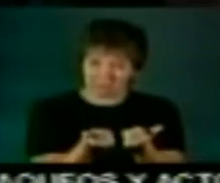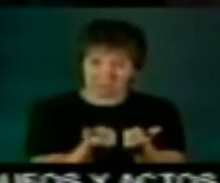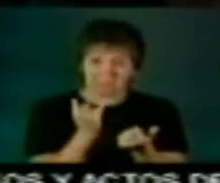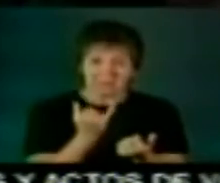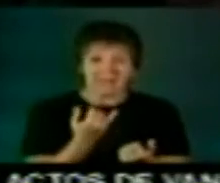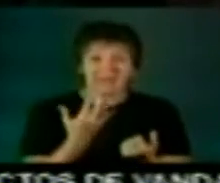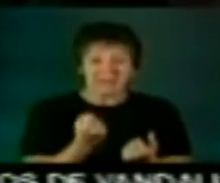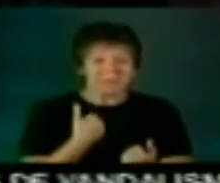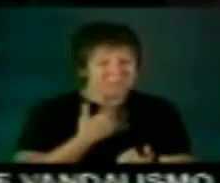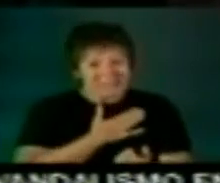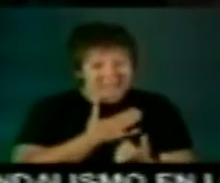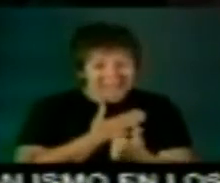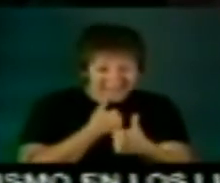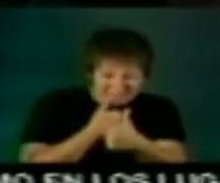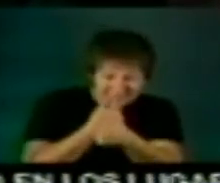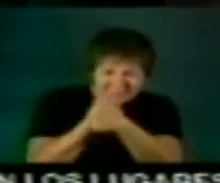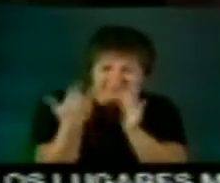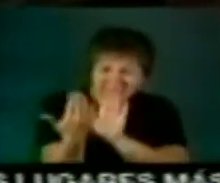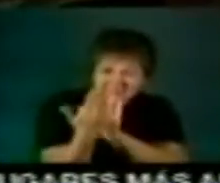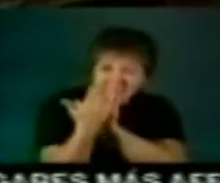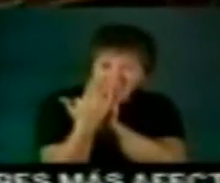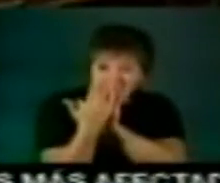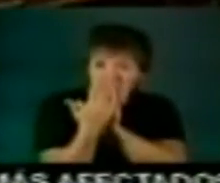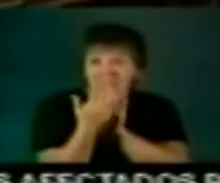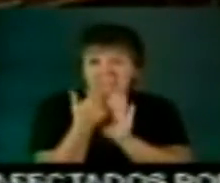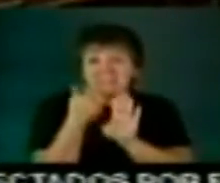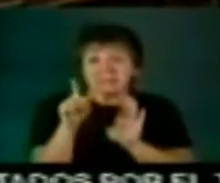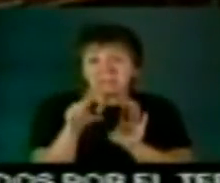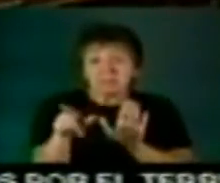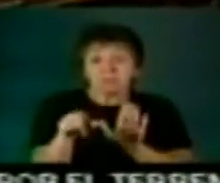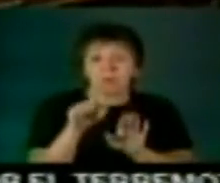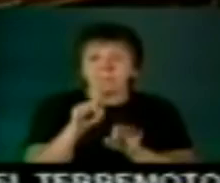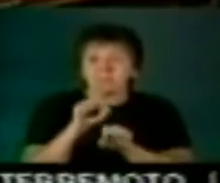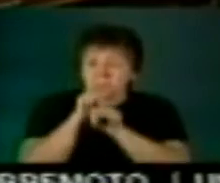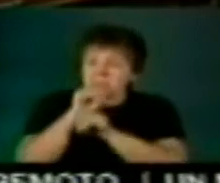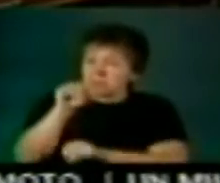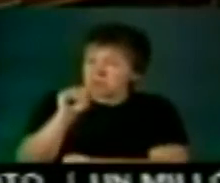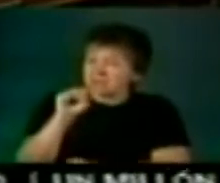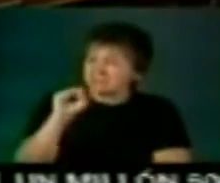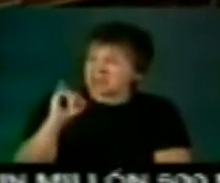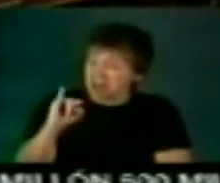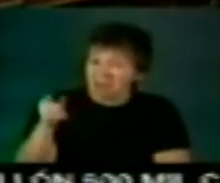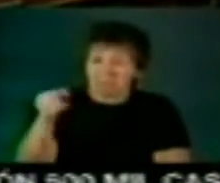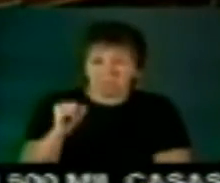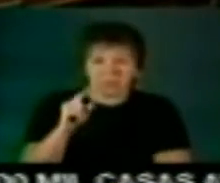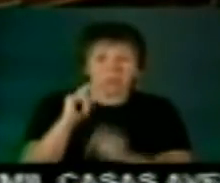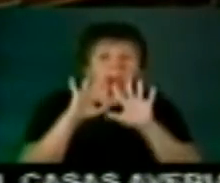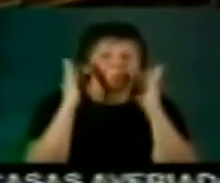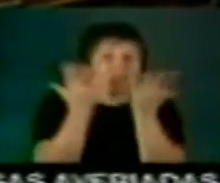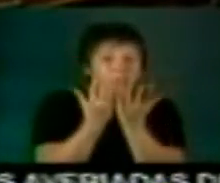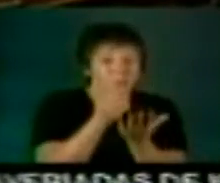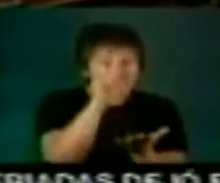Quererse de cerca debería estar recomendado en las academias de diplomacia. Así que, amigos del mundo aquí presentes, reciban